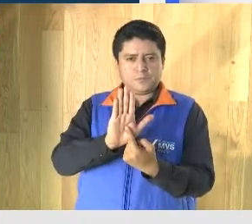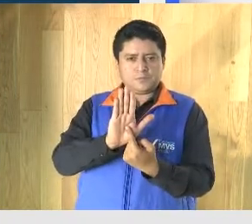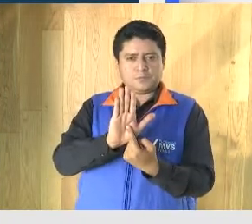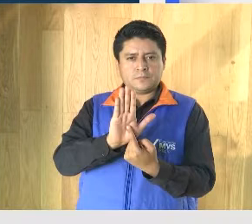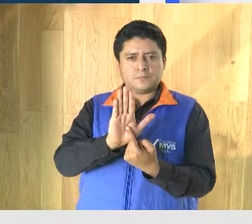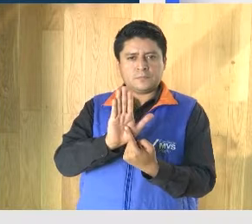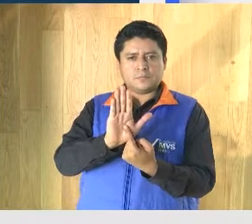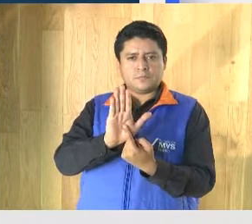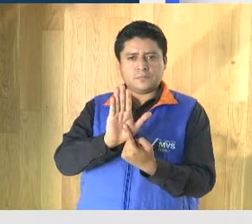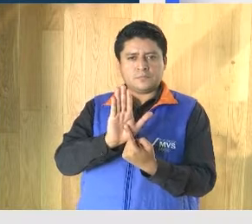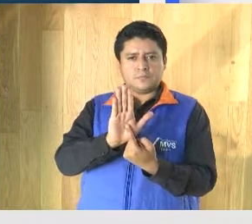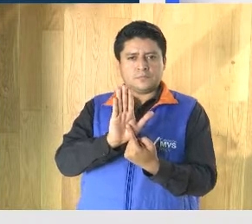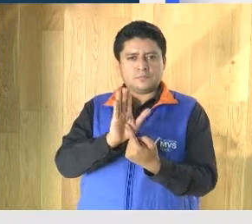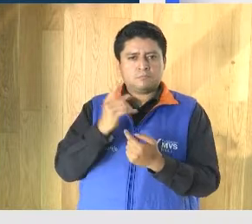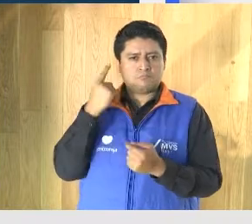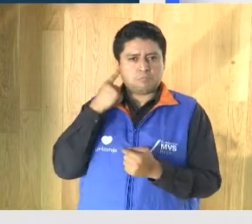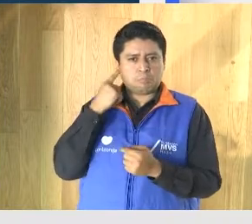cuáles